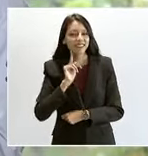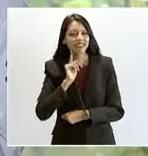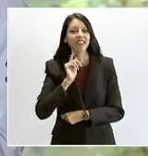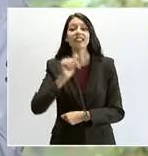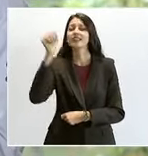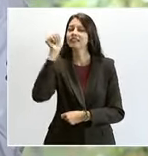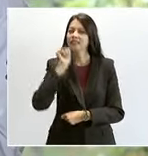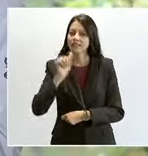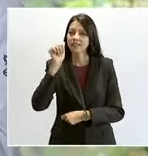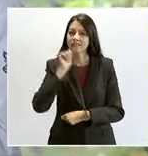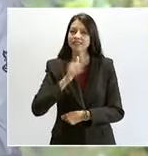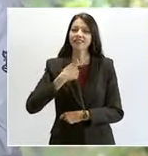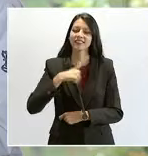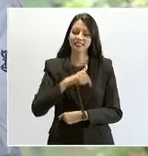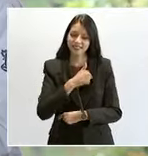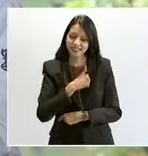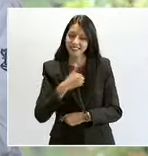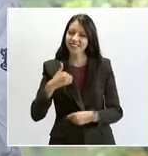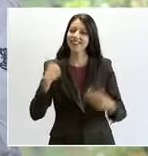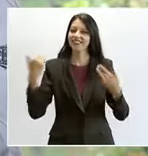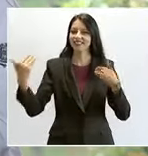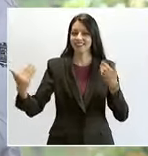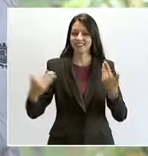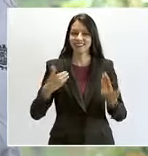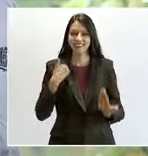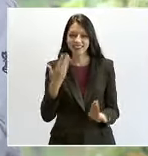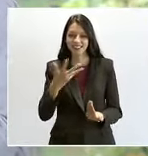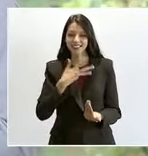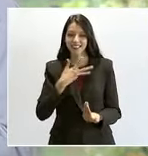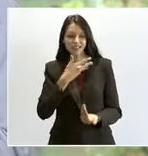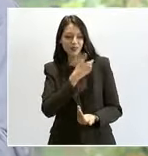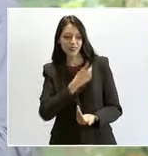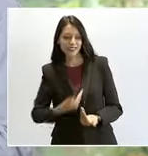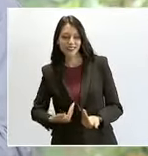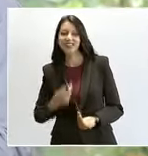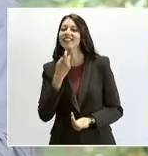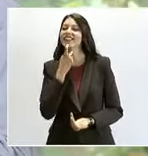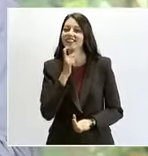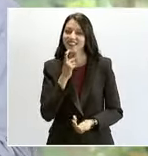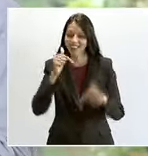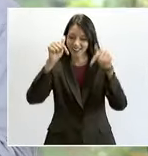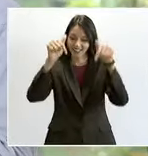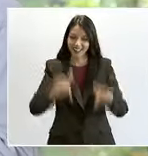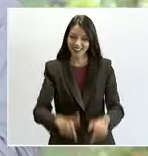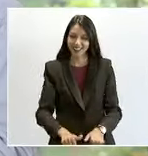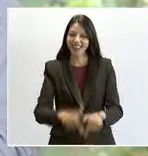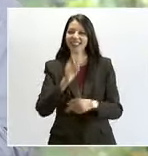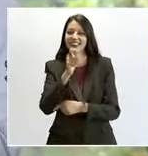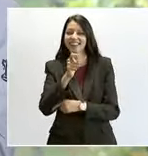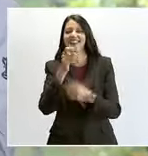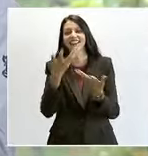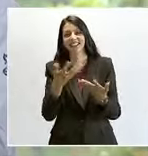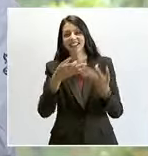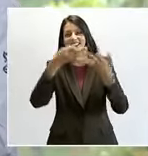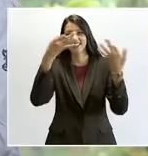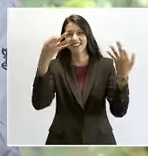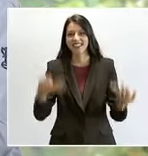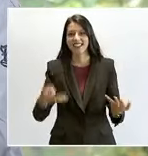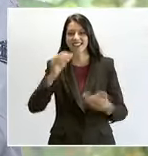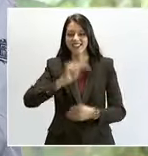nos alegra tener al presidente López Obrador aquí en las tierras en la meseta